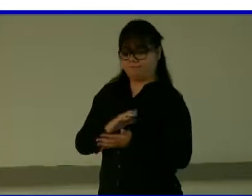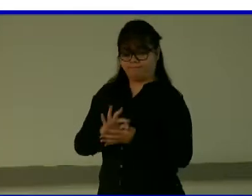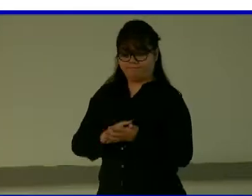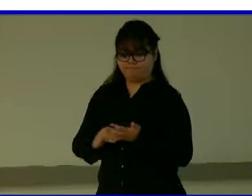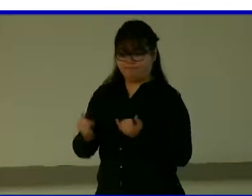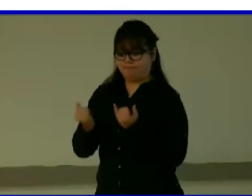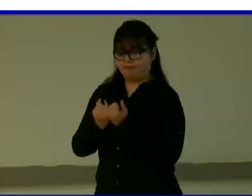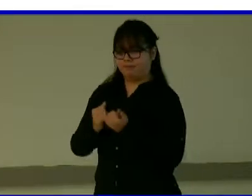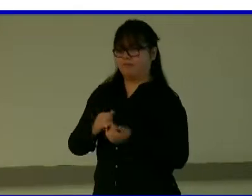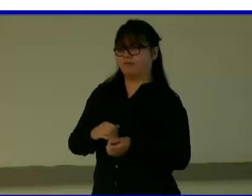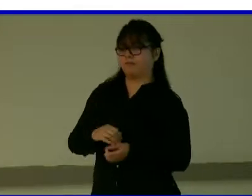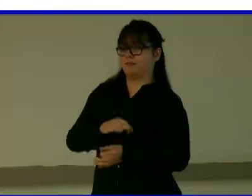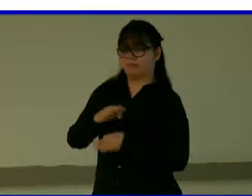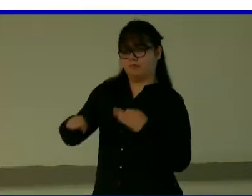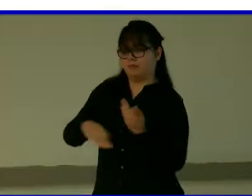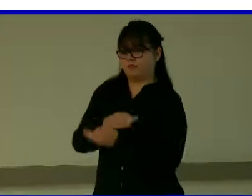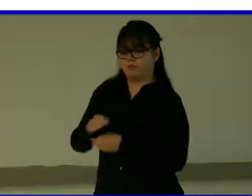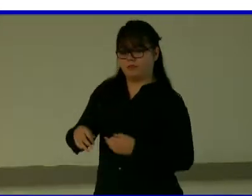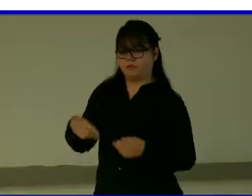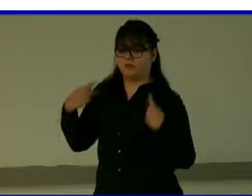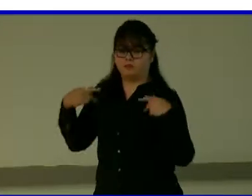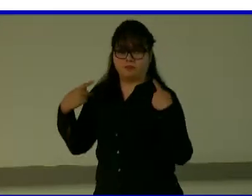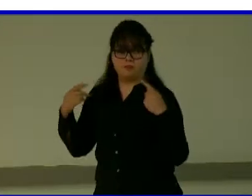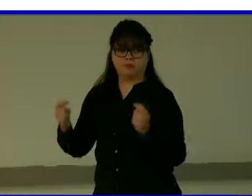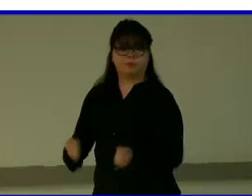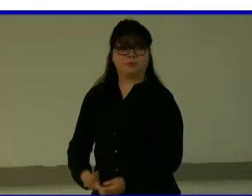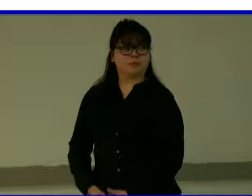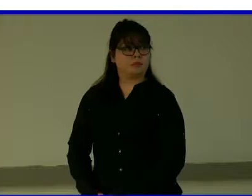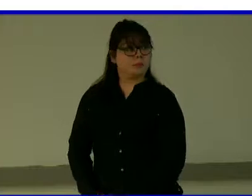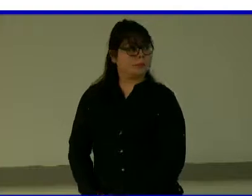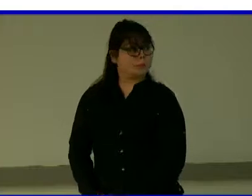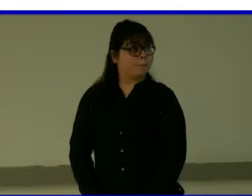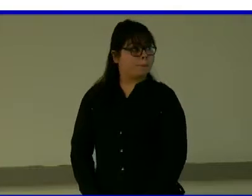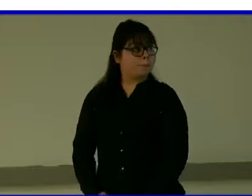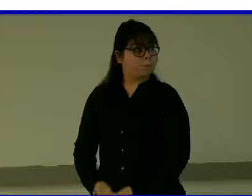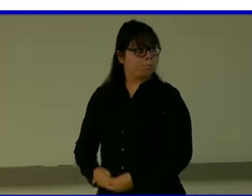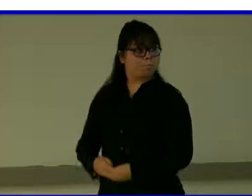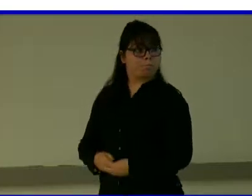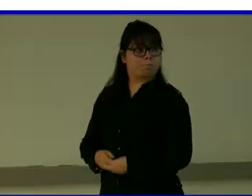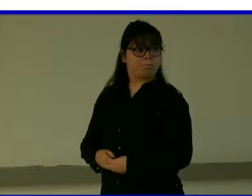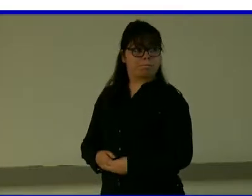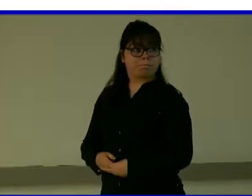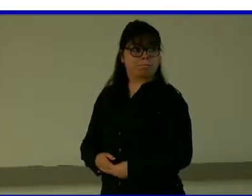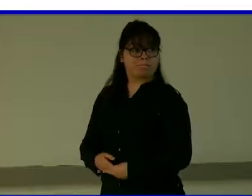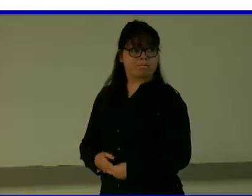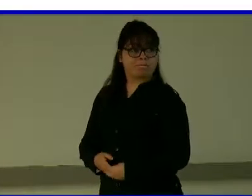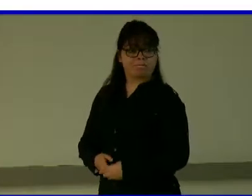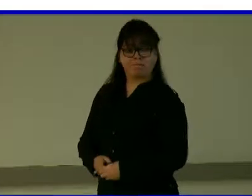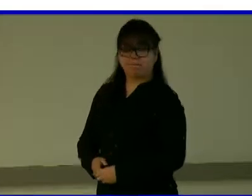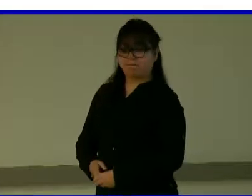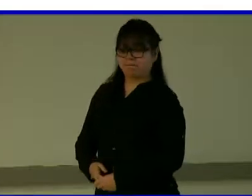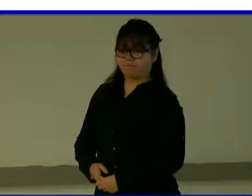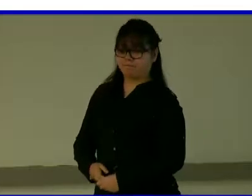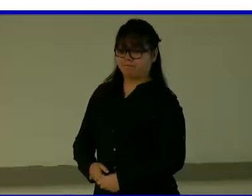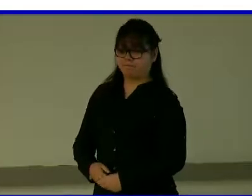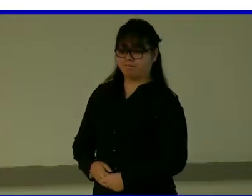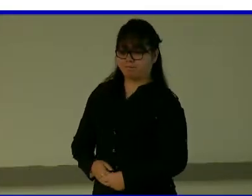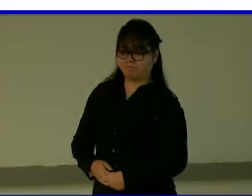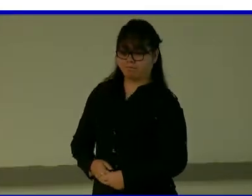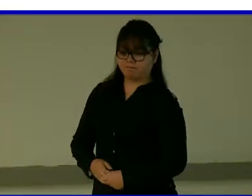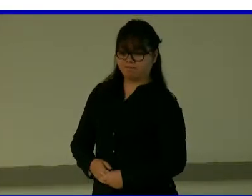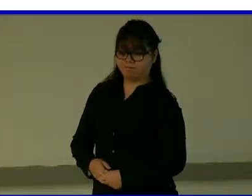pruebas de resonancia magnética, porque la precisión de estas pruebas, la sensibilidad de estas pruebas y